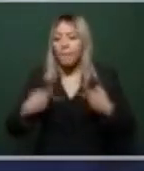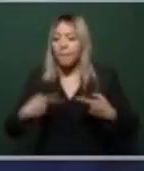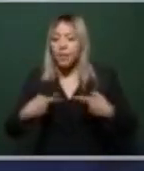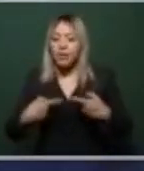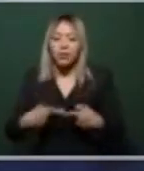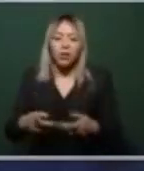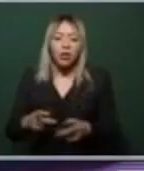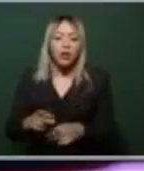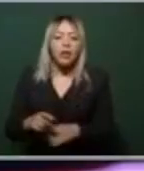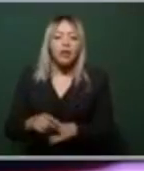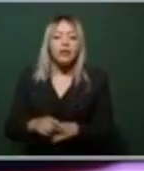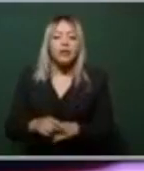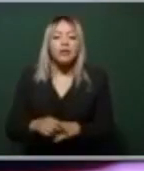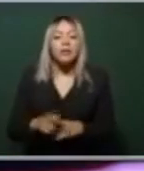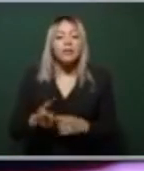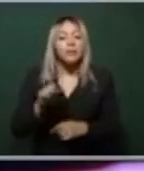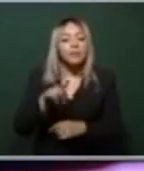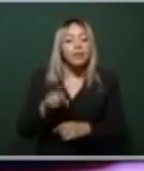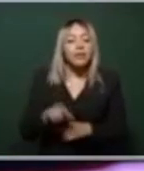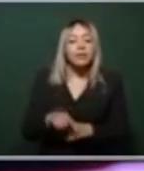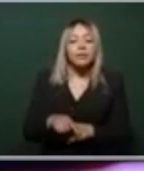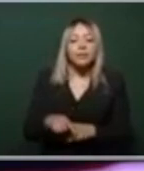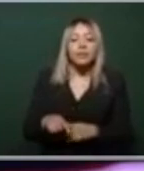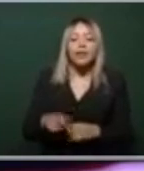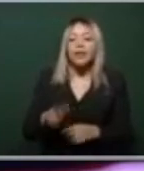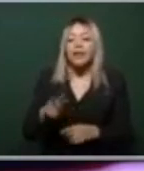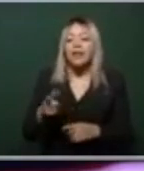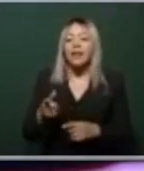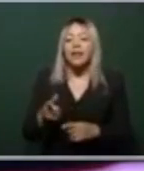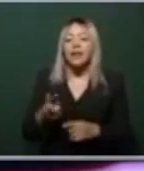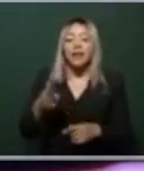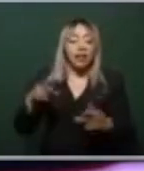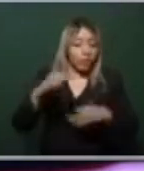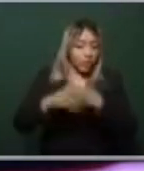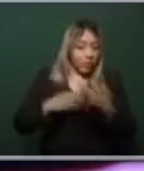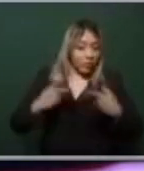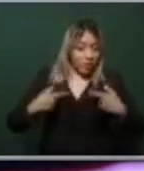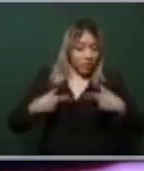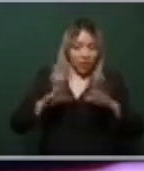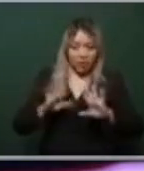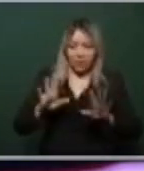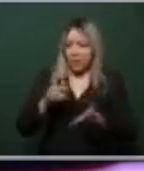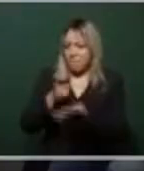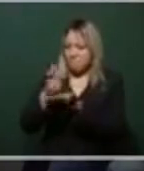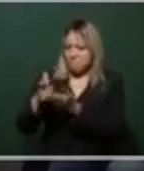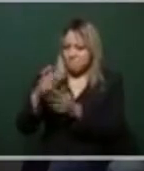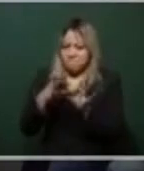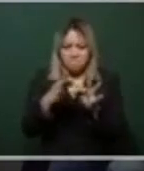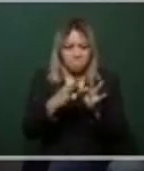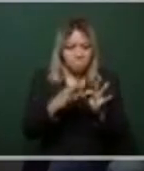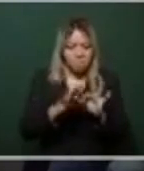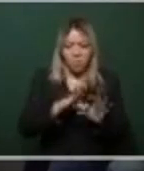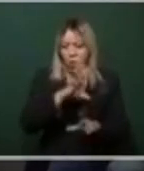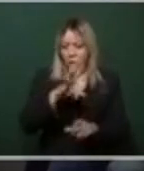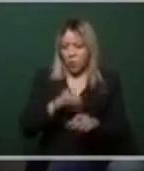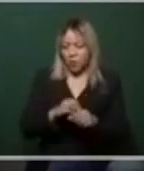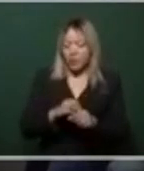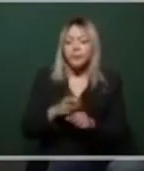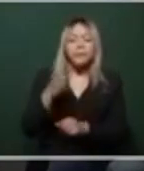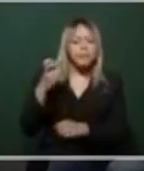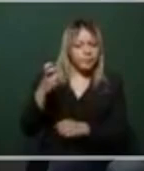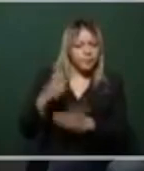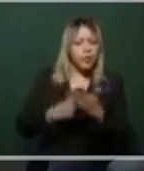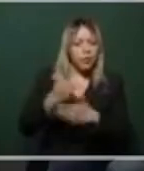beneficiadas por lo menos en esta primera etapa ya tengan sus recursos en tiempo y forma. Pues ese programa va muy